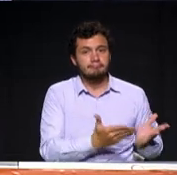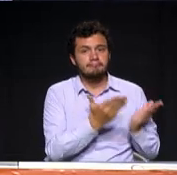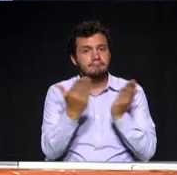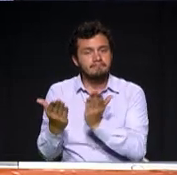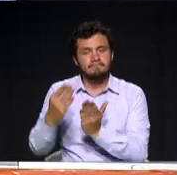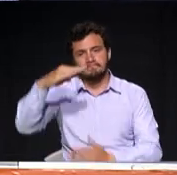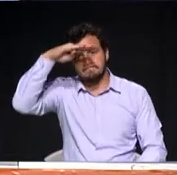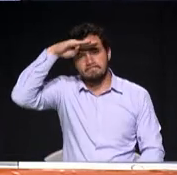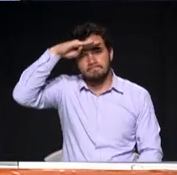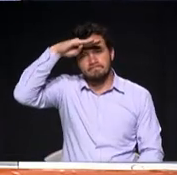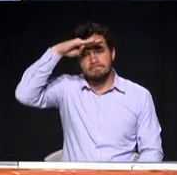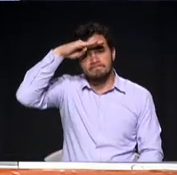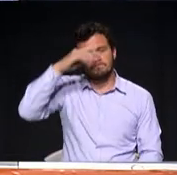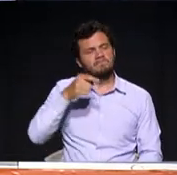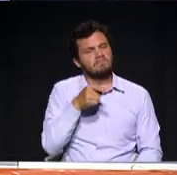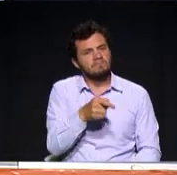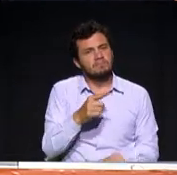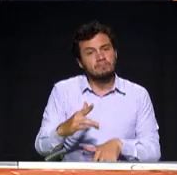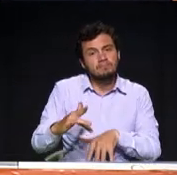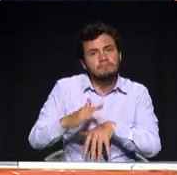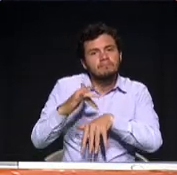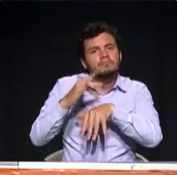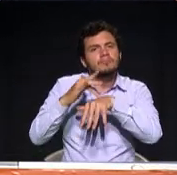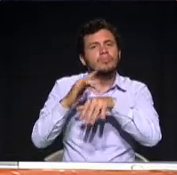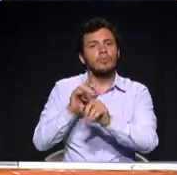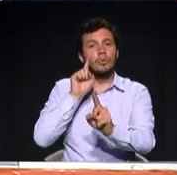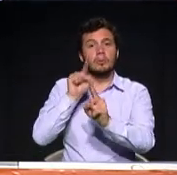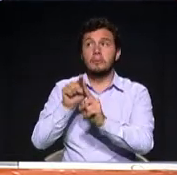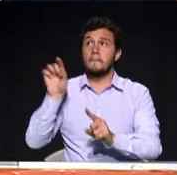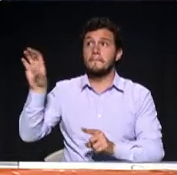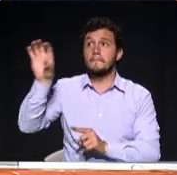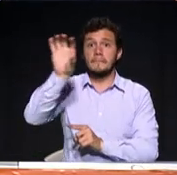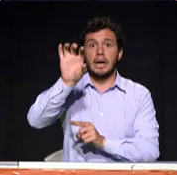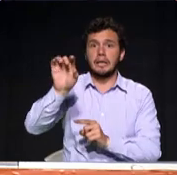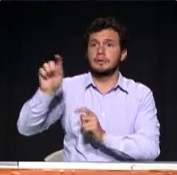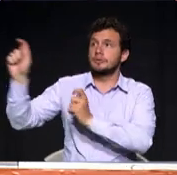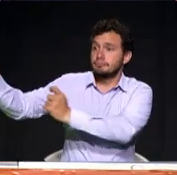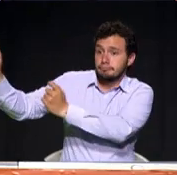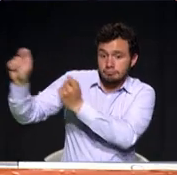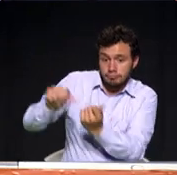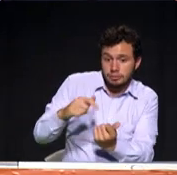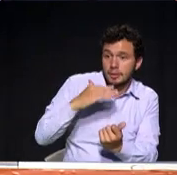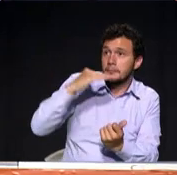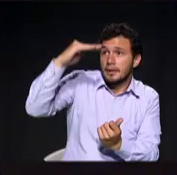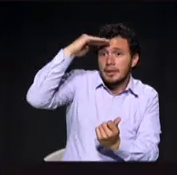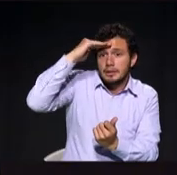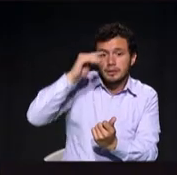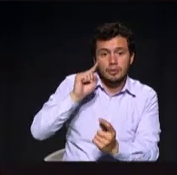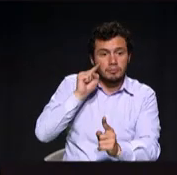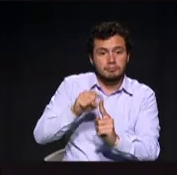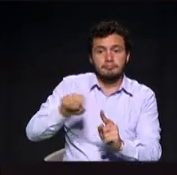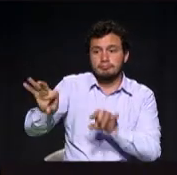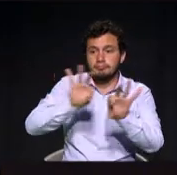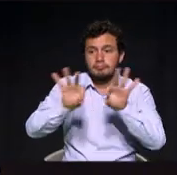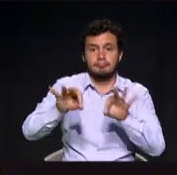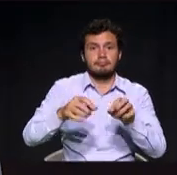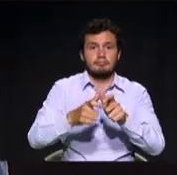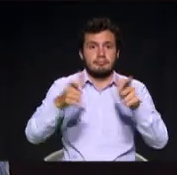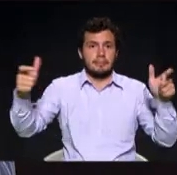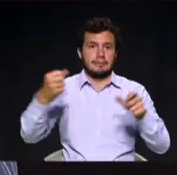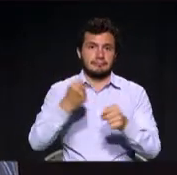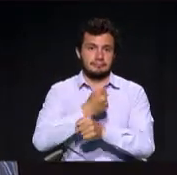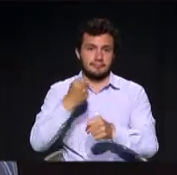corre a incentivar la inversión extranjera y la innovación para generar empleo bueno